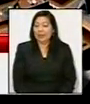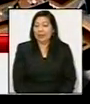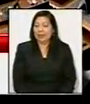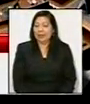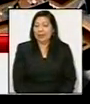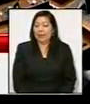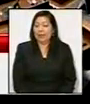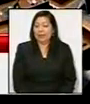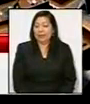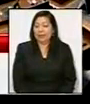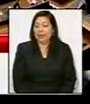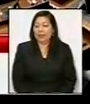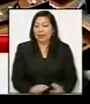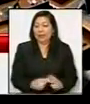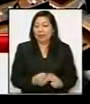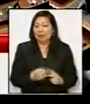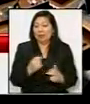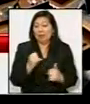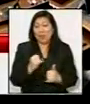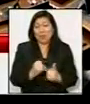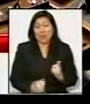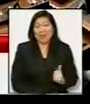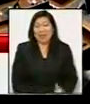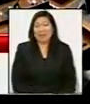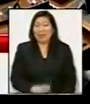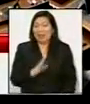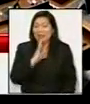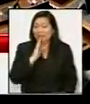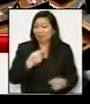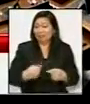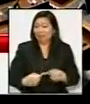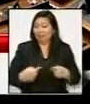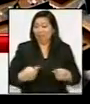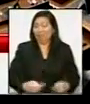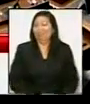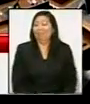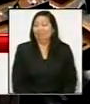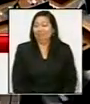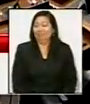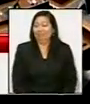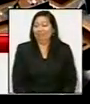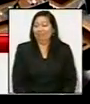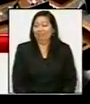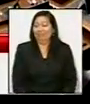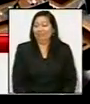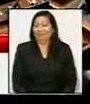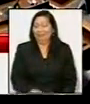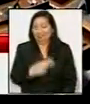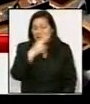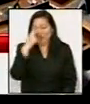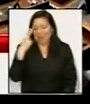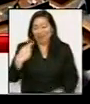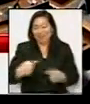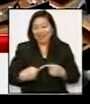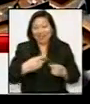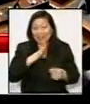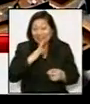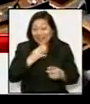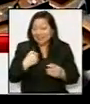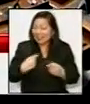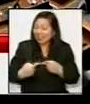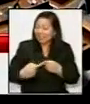creciente voy a comenzar por lo último porque voy a decir para de mi colega el compañero javier velásquez quesquén